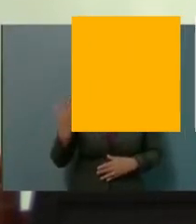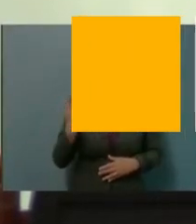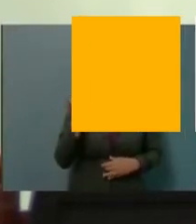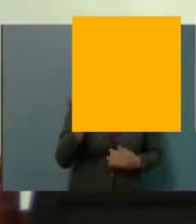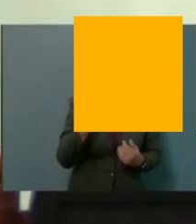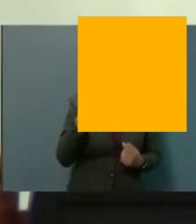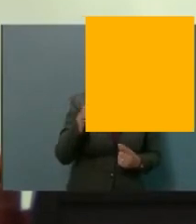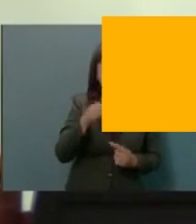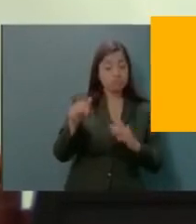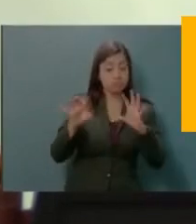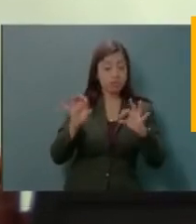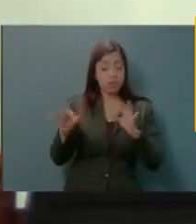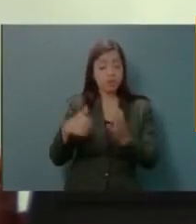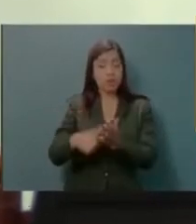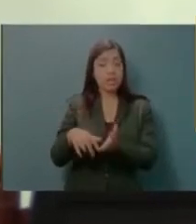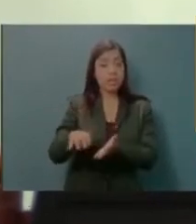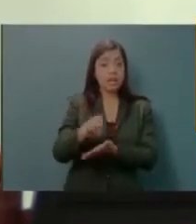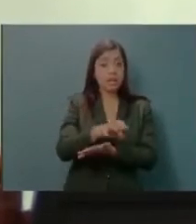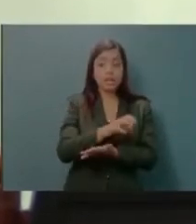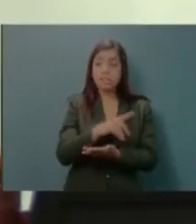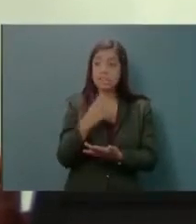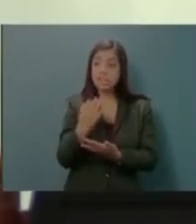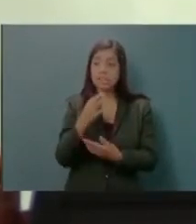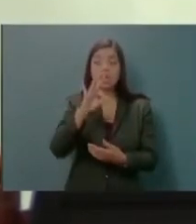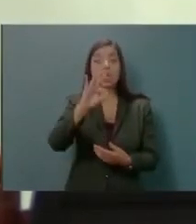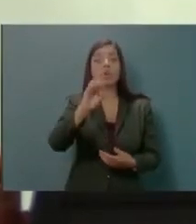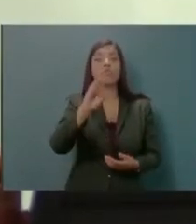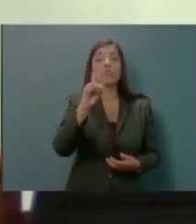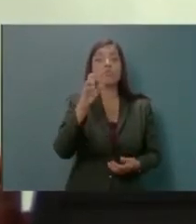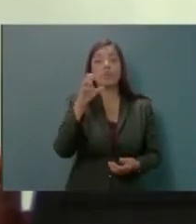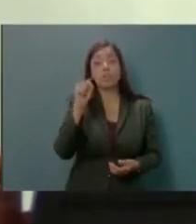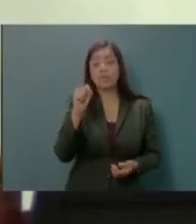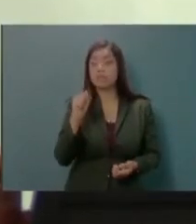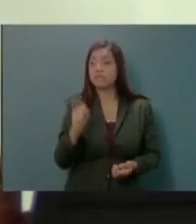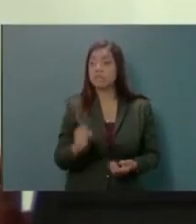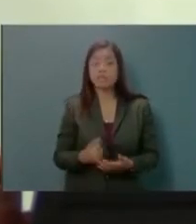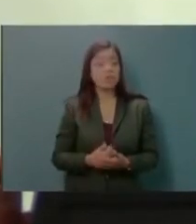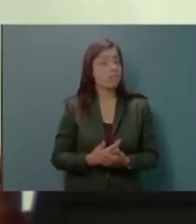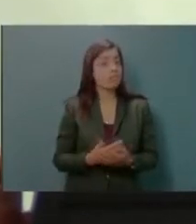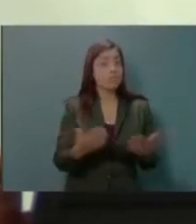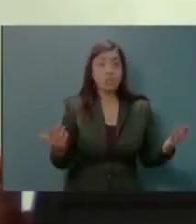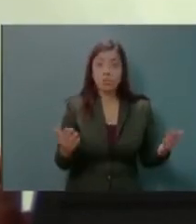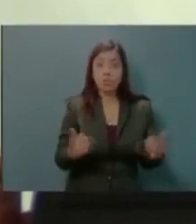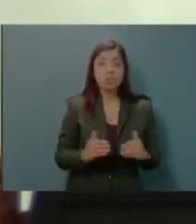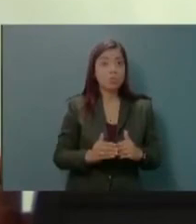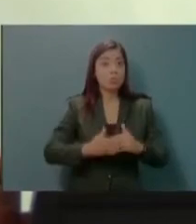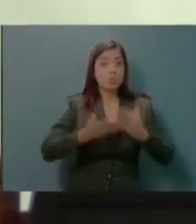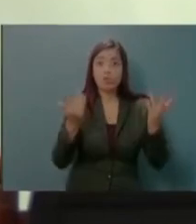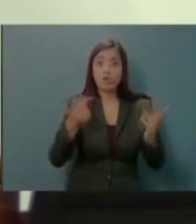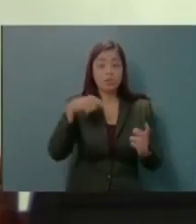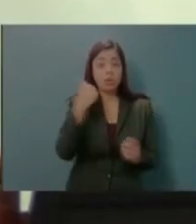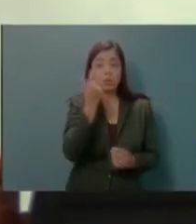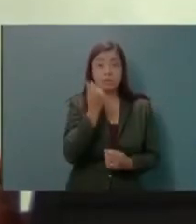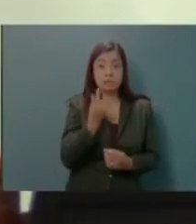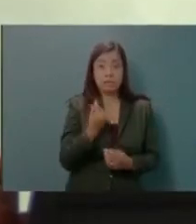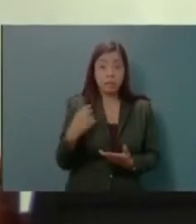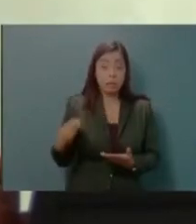varias alcaldías que dependen del FODES, que no tienen otras fuentes de